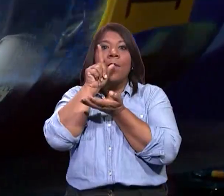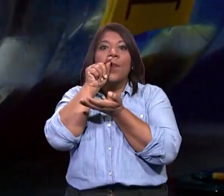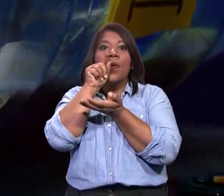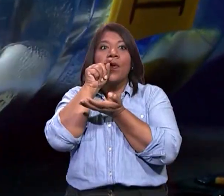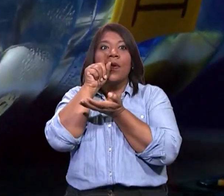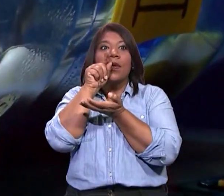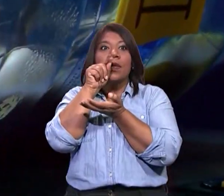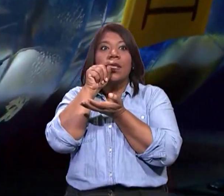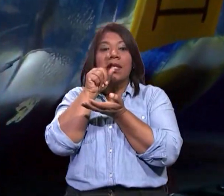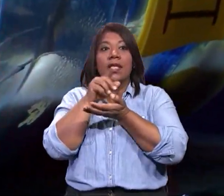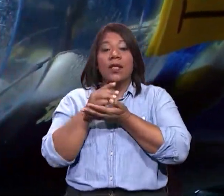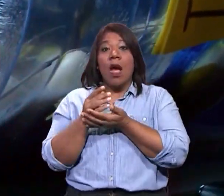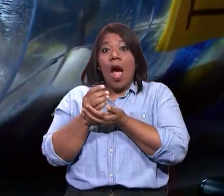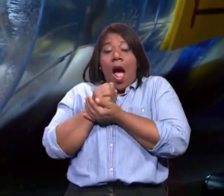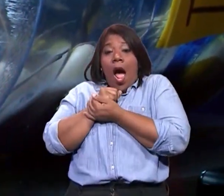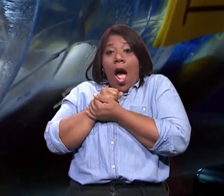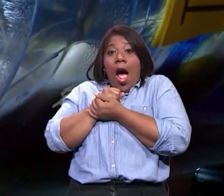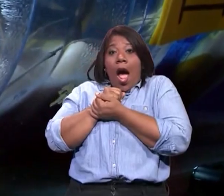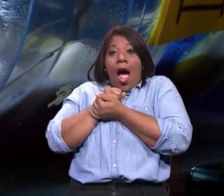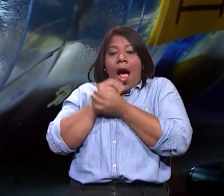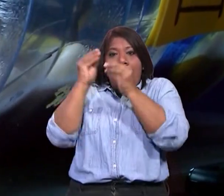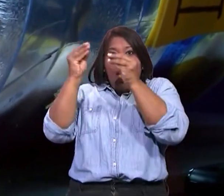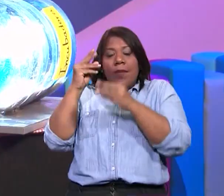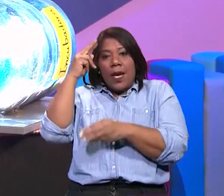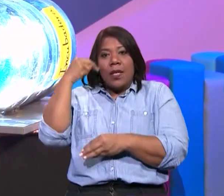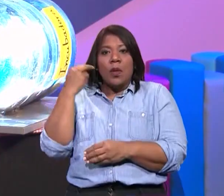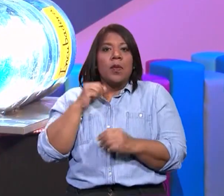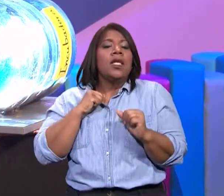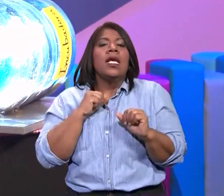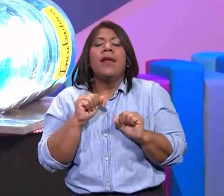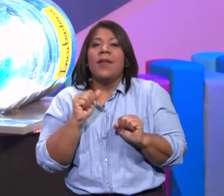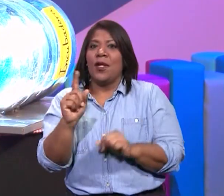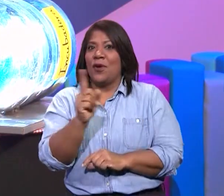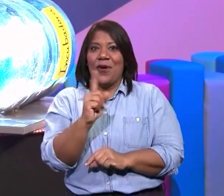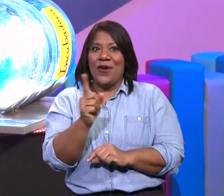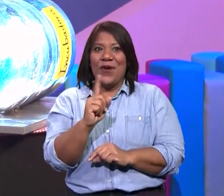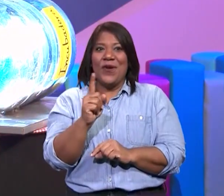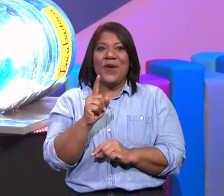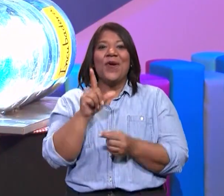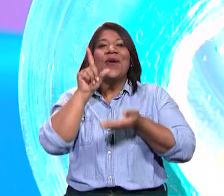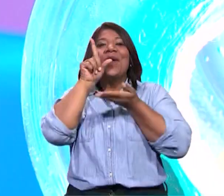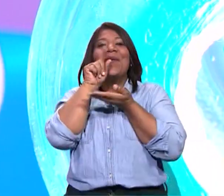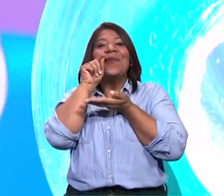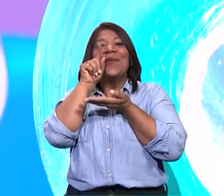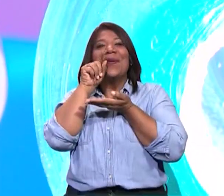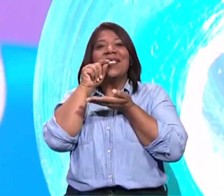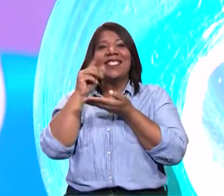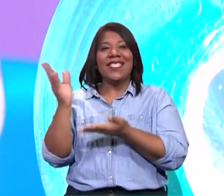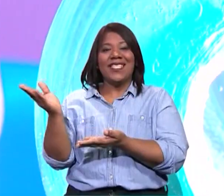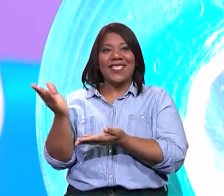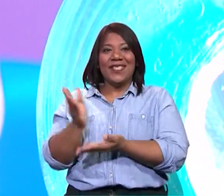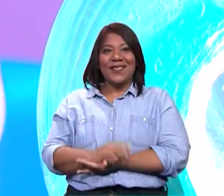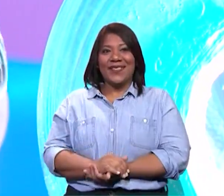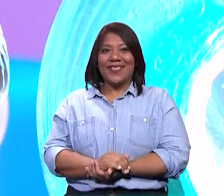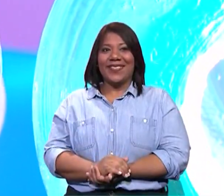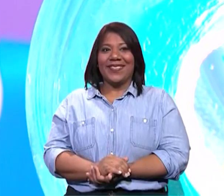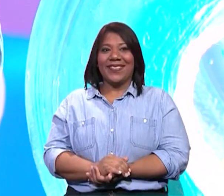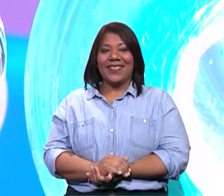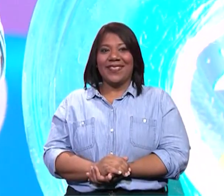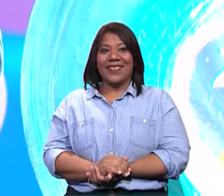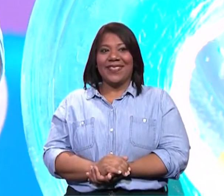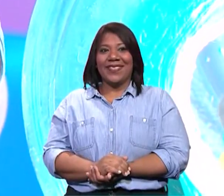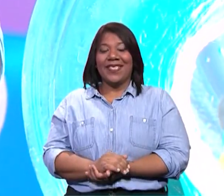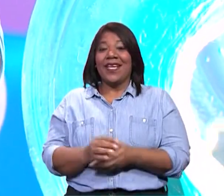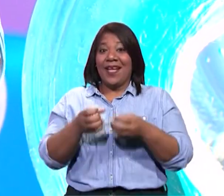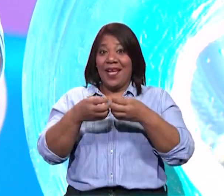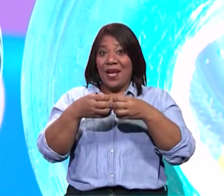uno. Maestro, ¿usted no le da miedo? Ellos no hacen nada. Aquí están los pollitos. Tenemos entonces el huevo que